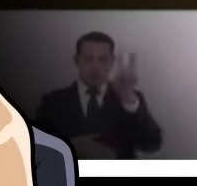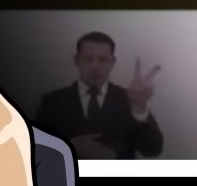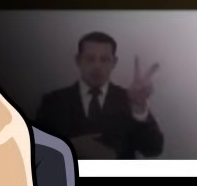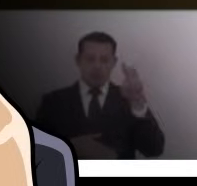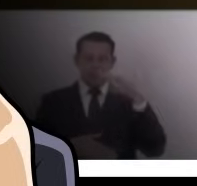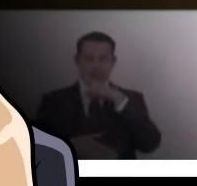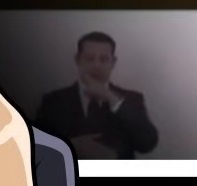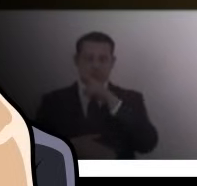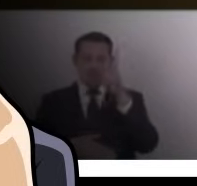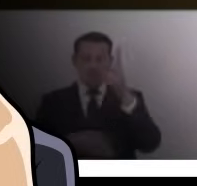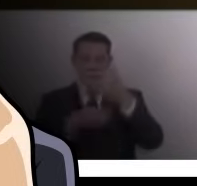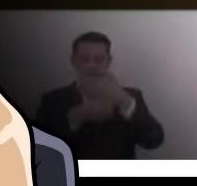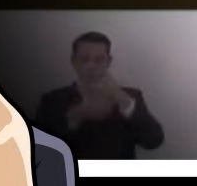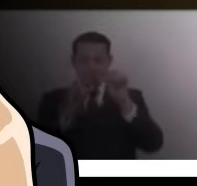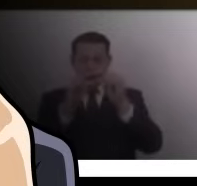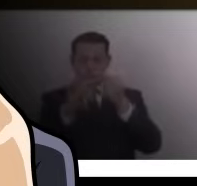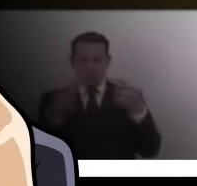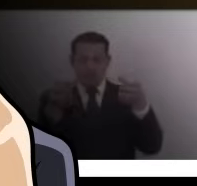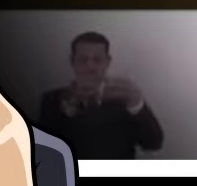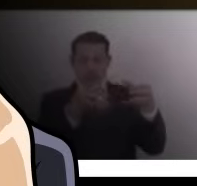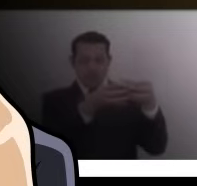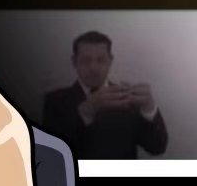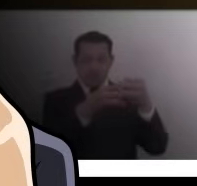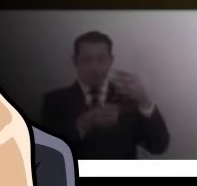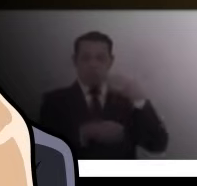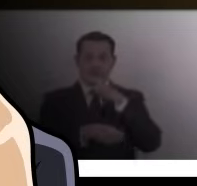2, porque son las dos fracciones del FMLN.